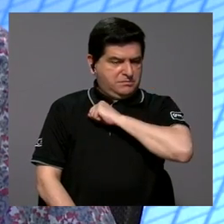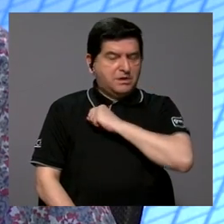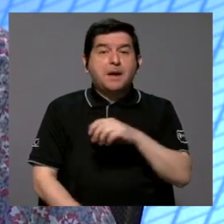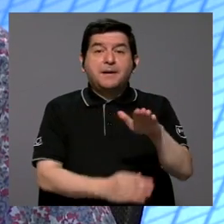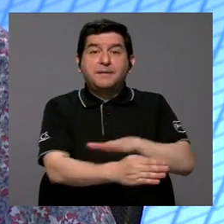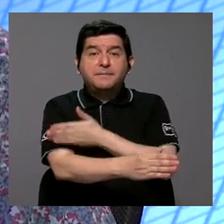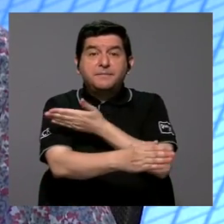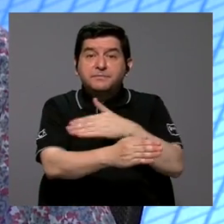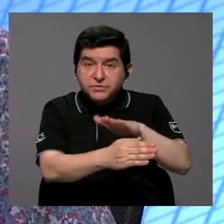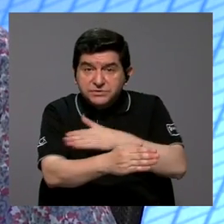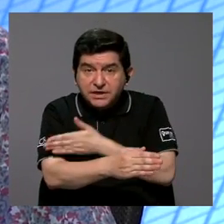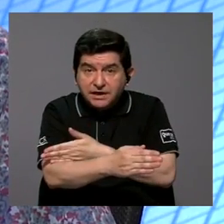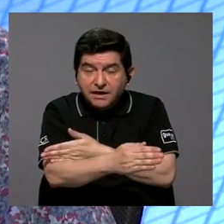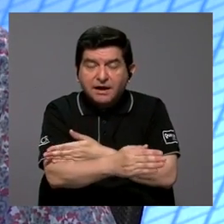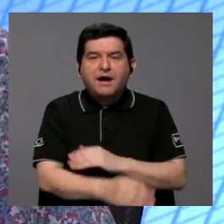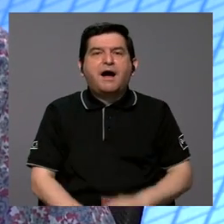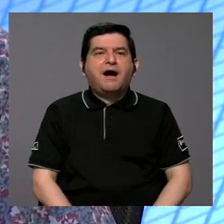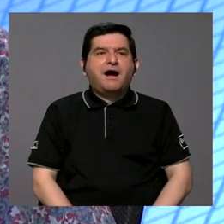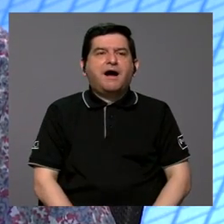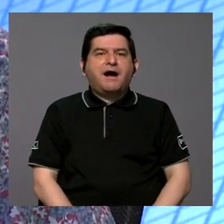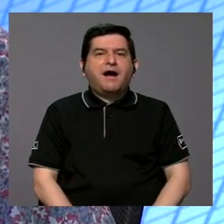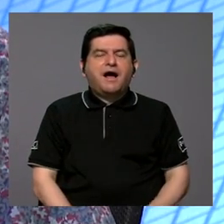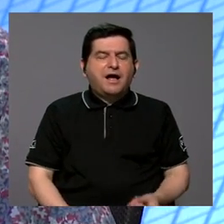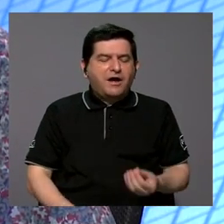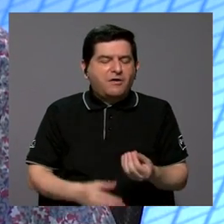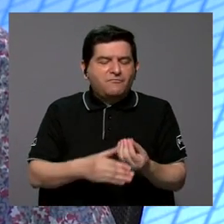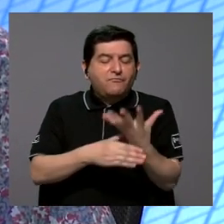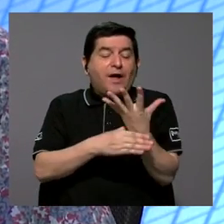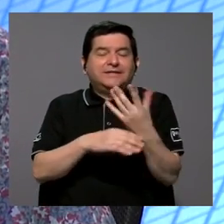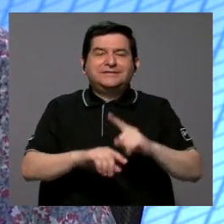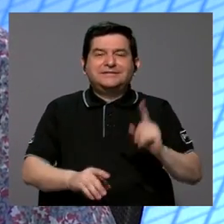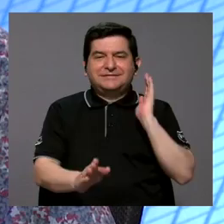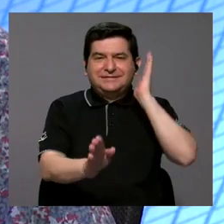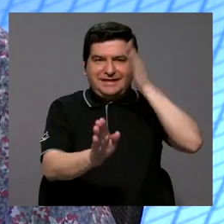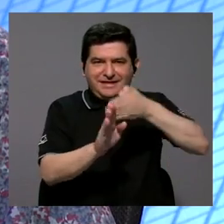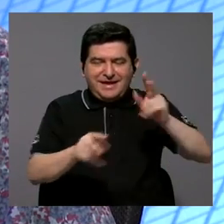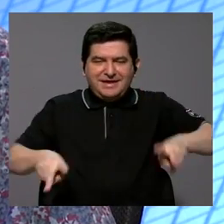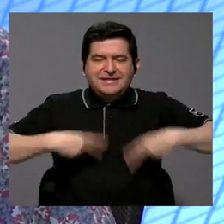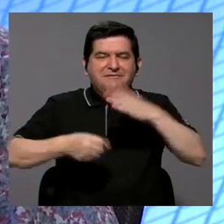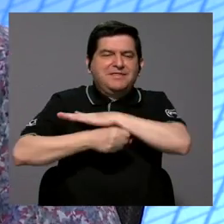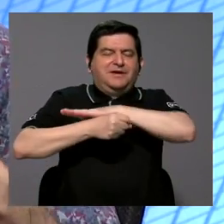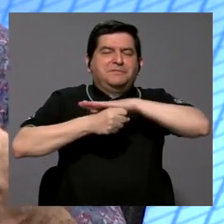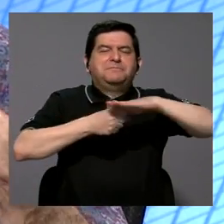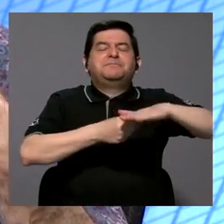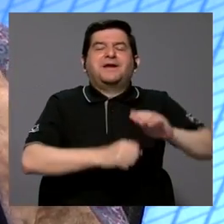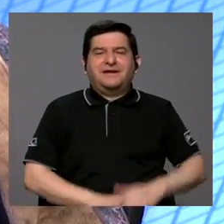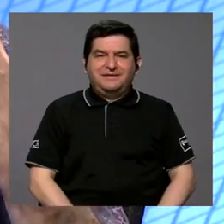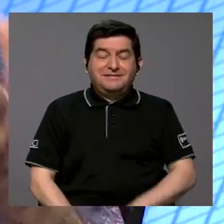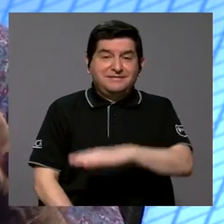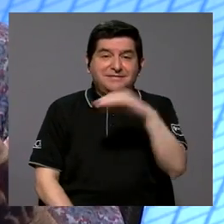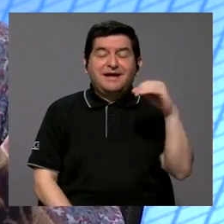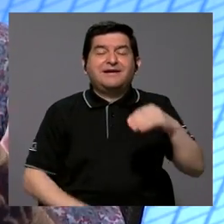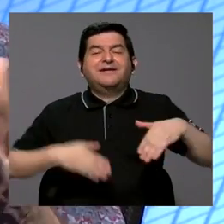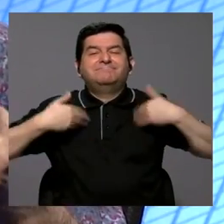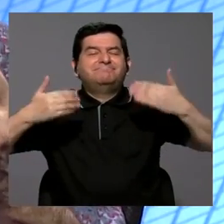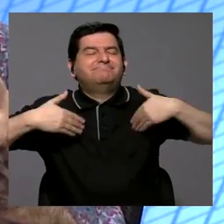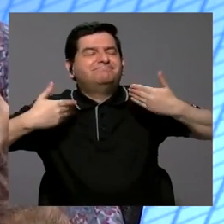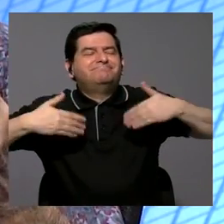la música era la fuente más directa a una vida plena y de